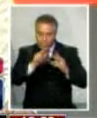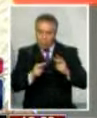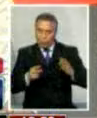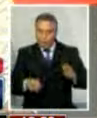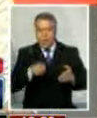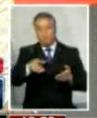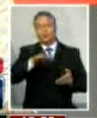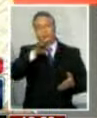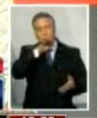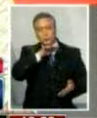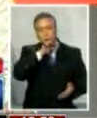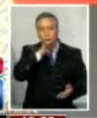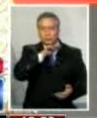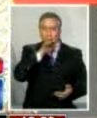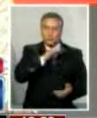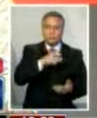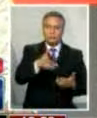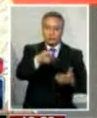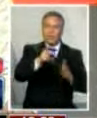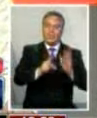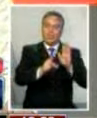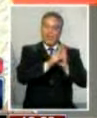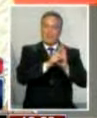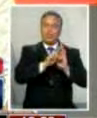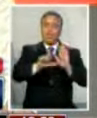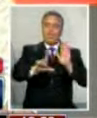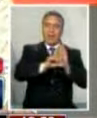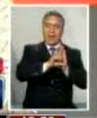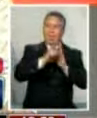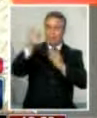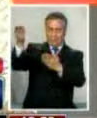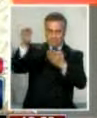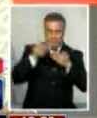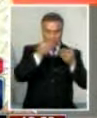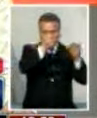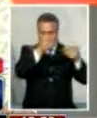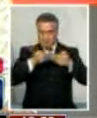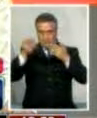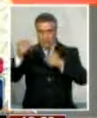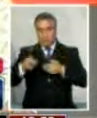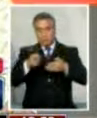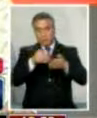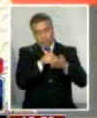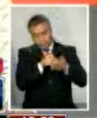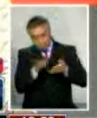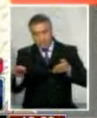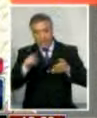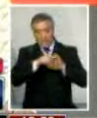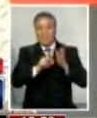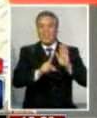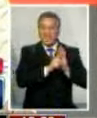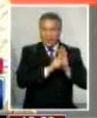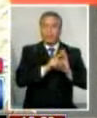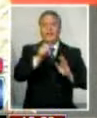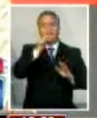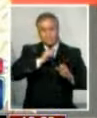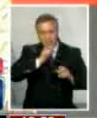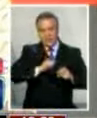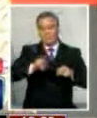el uso de del decreto ley de amnistía, especialmente derogar el decreto ley de amnistía. Falta